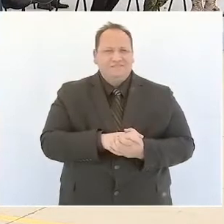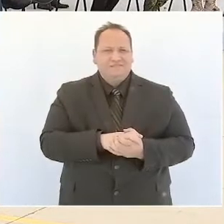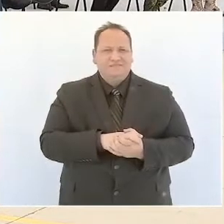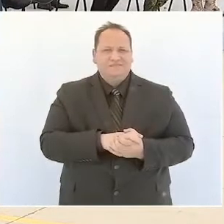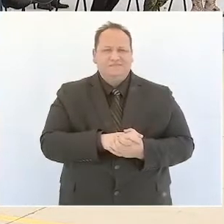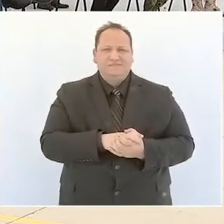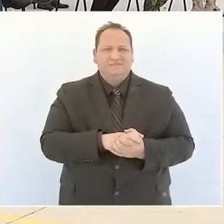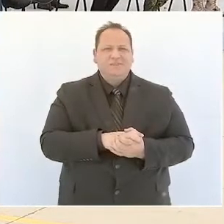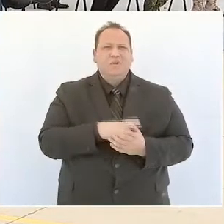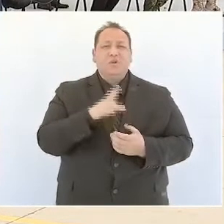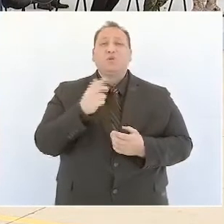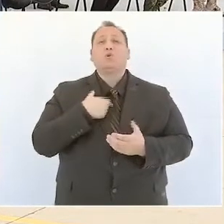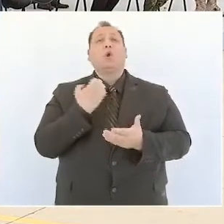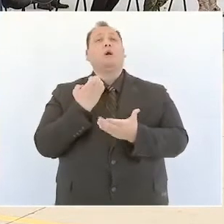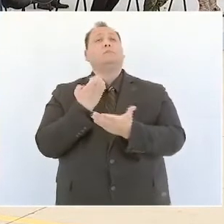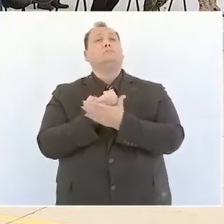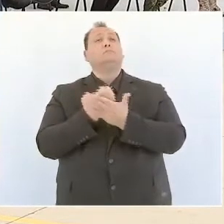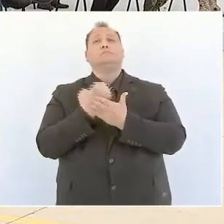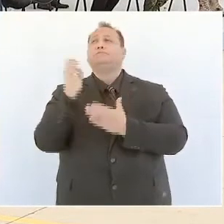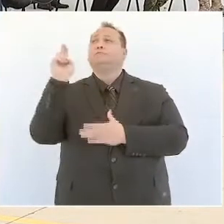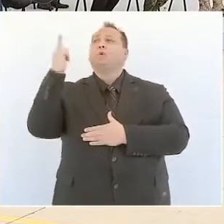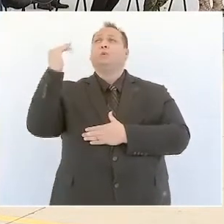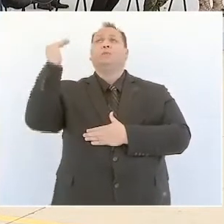No hace falta ser economista.